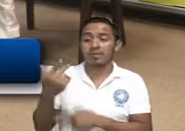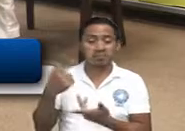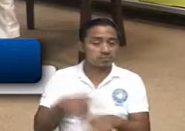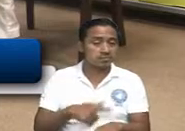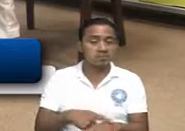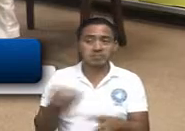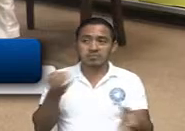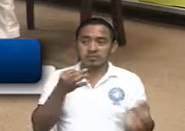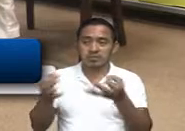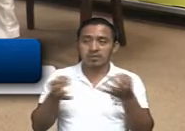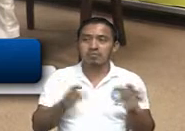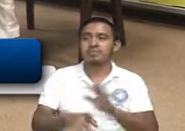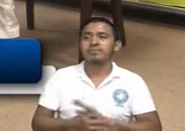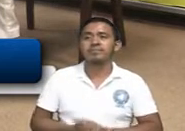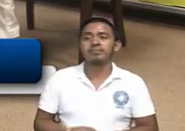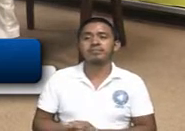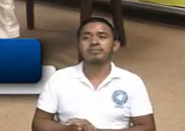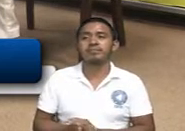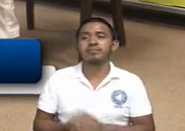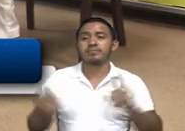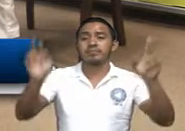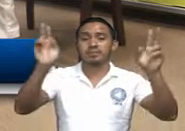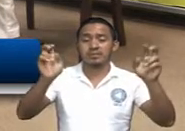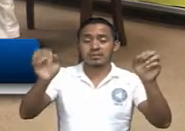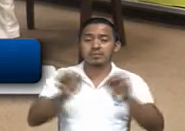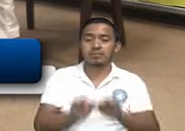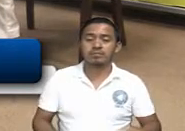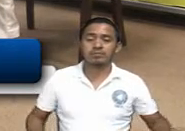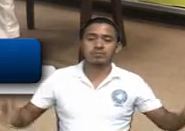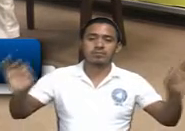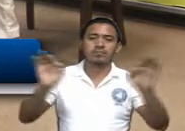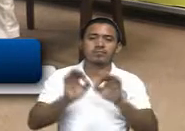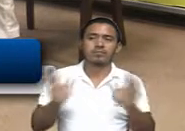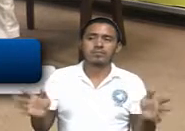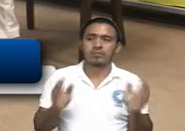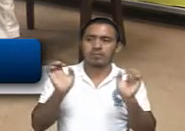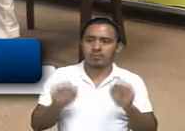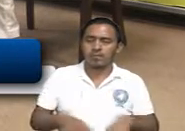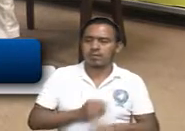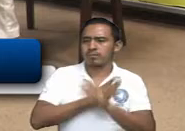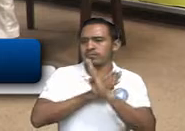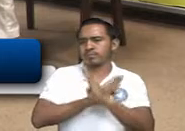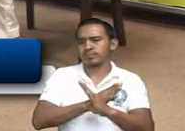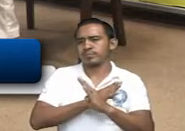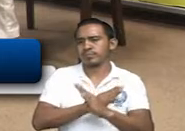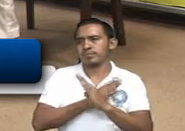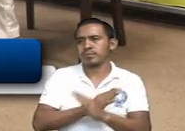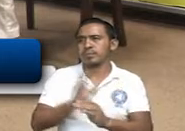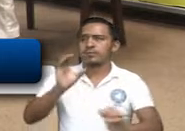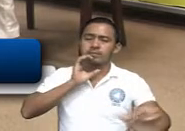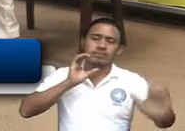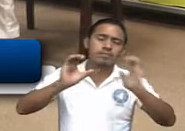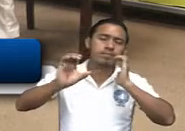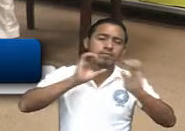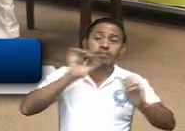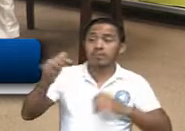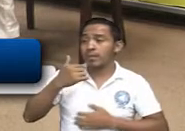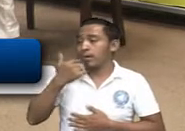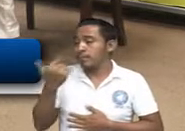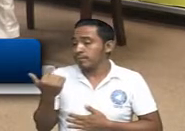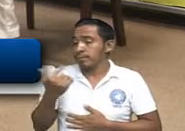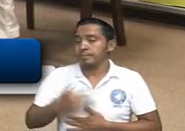en este programa. Obviamente es un tema muy importante que se puede evitar con la comunicación, como usted lo